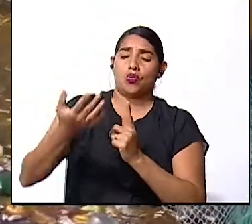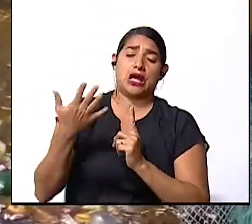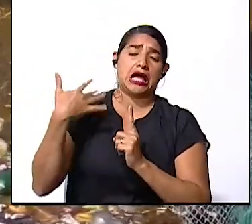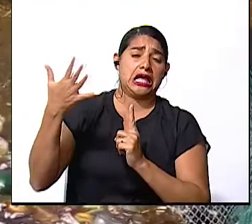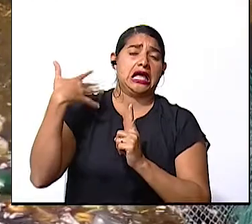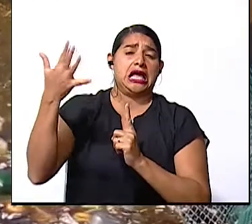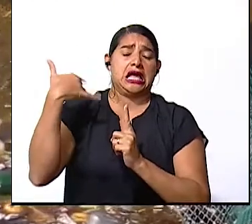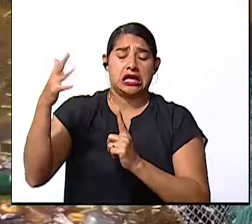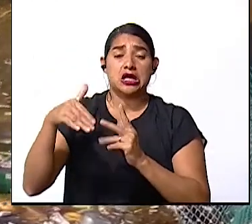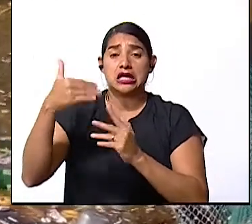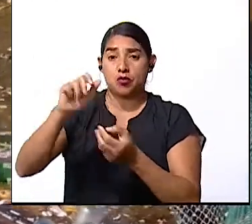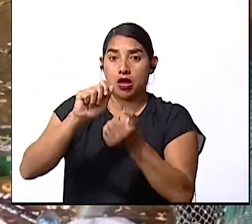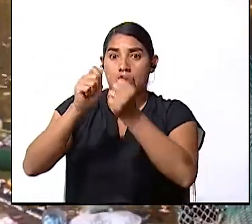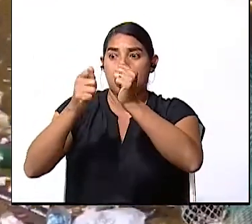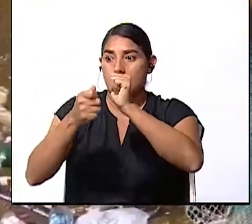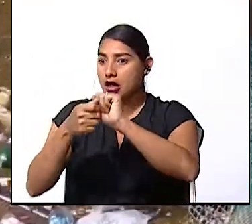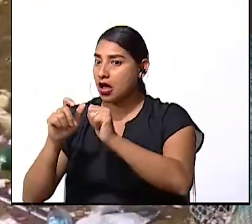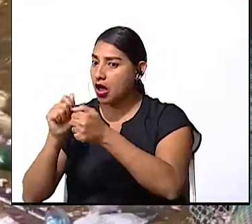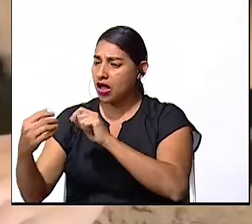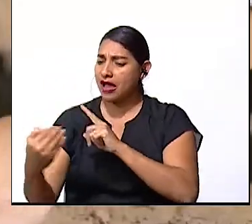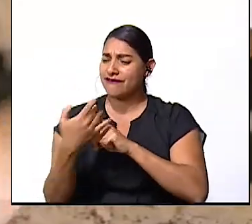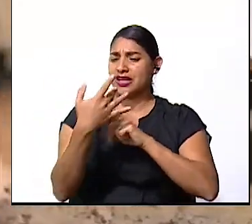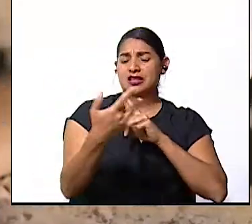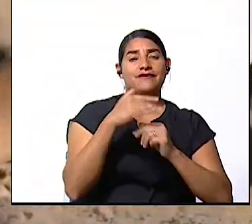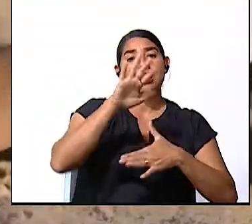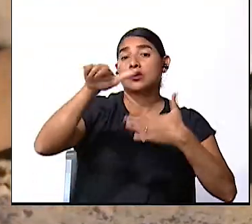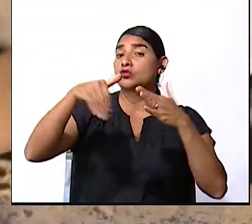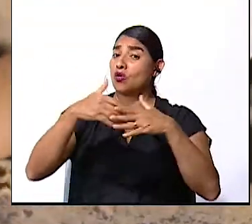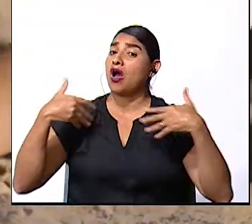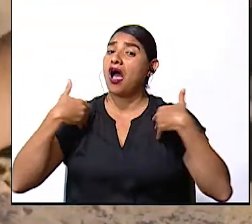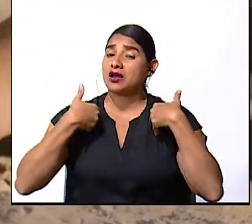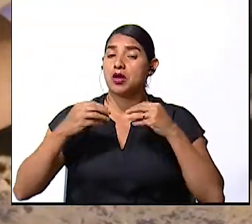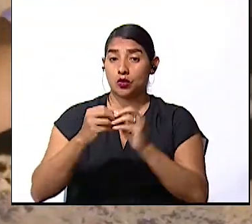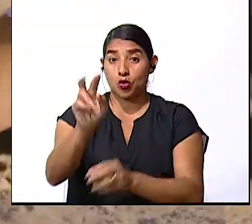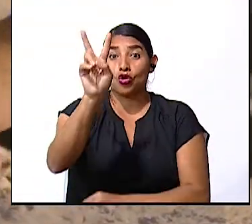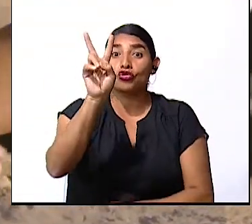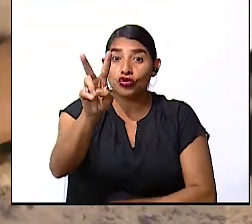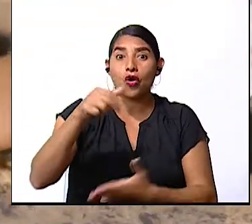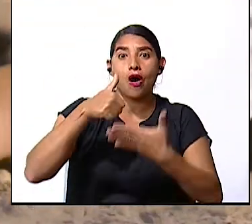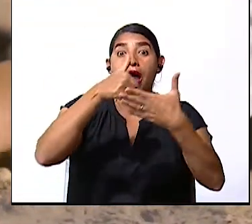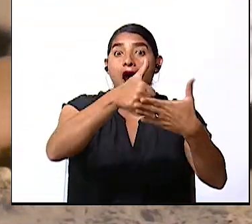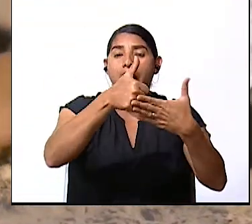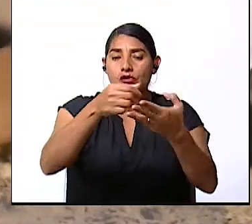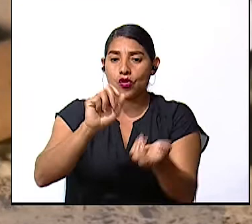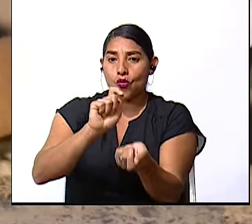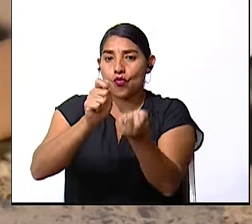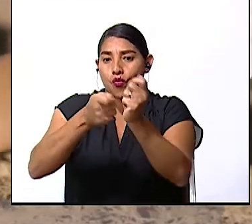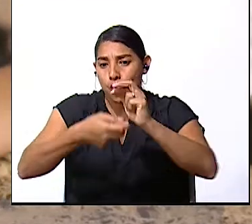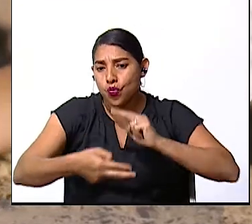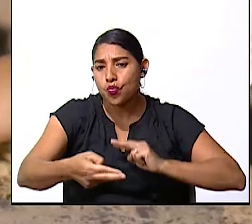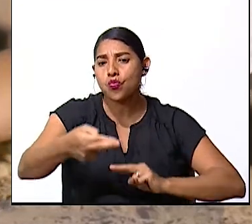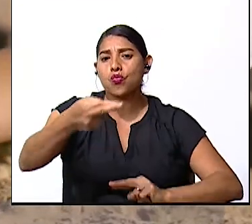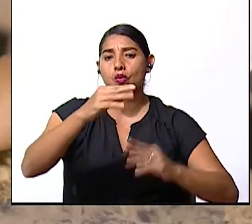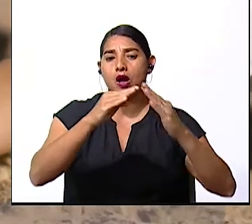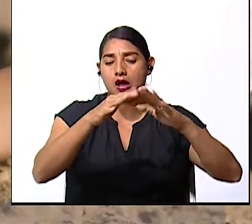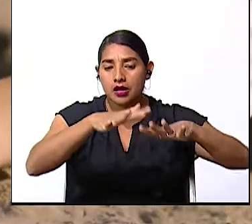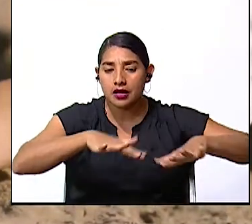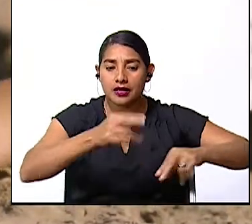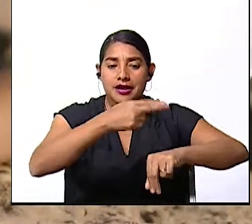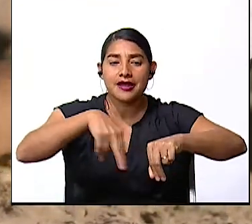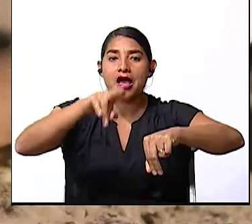y se dan más cambios que afectan a los animales. 2. Ayuda a restaurar los hábitats